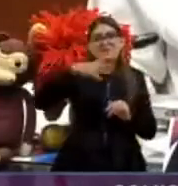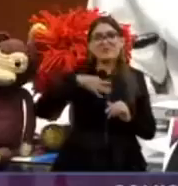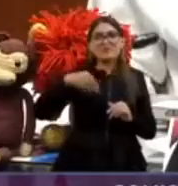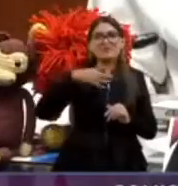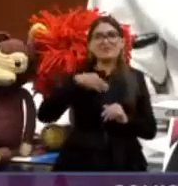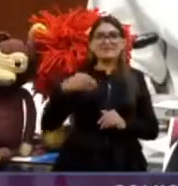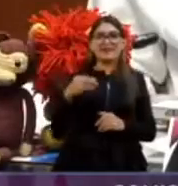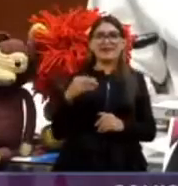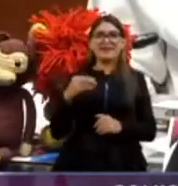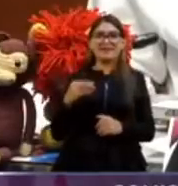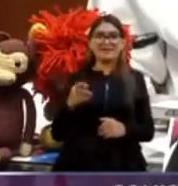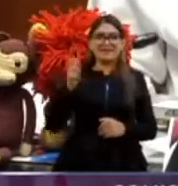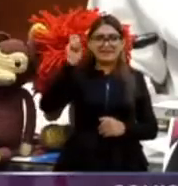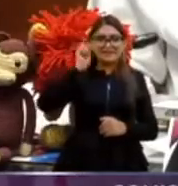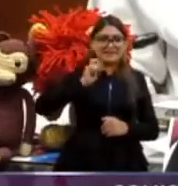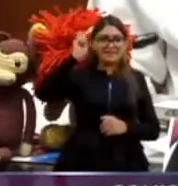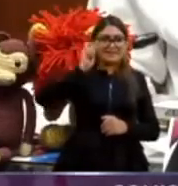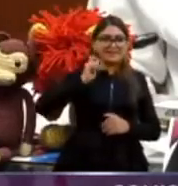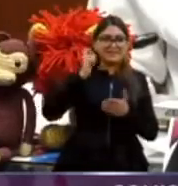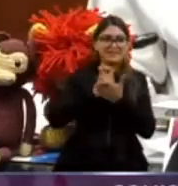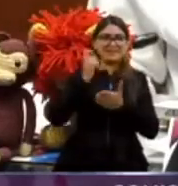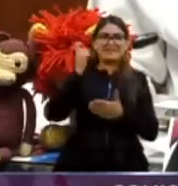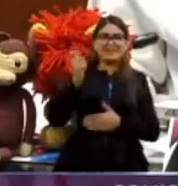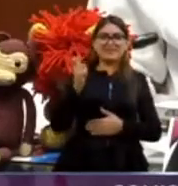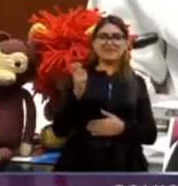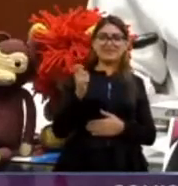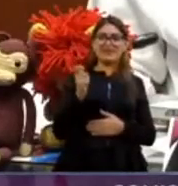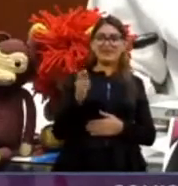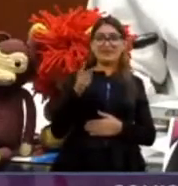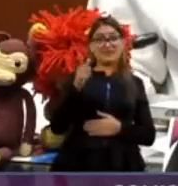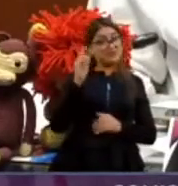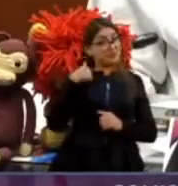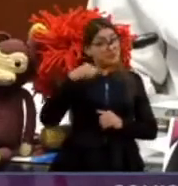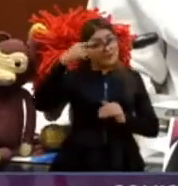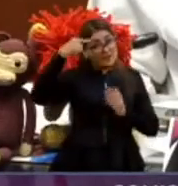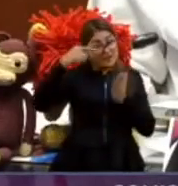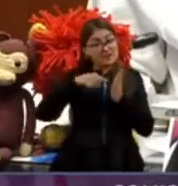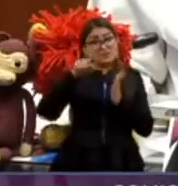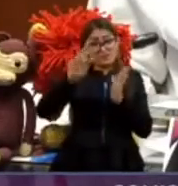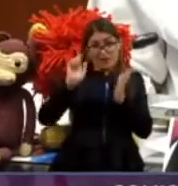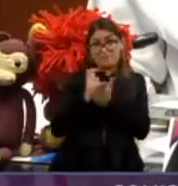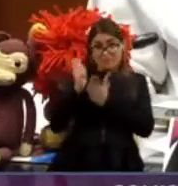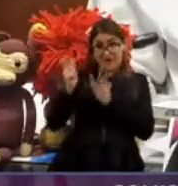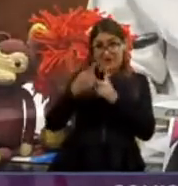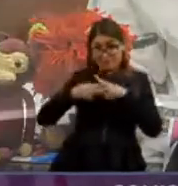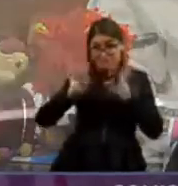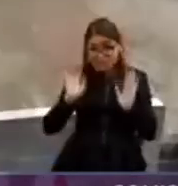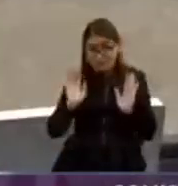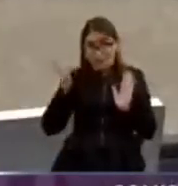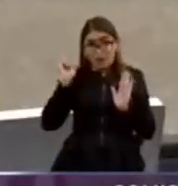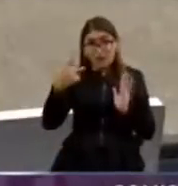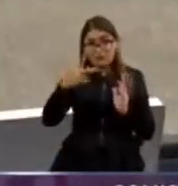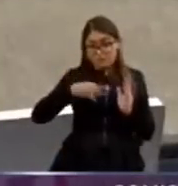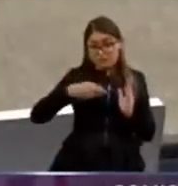podría ser precandidato. Concluya, así que, Noroña, quiero felicitarte por cumplir con tus obligaciones, entre ellas ya pagar las pensiones alimenticias.